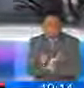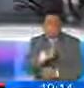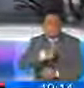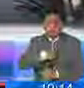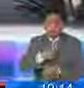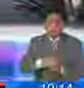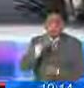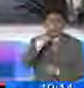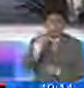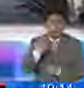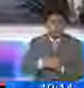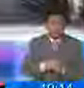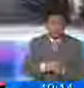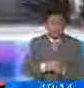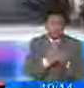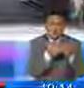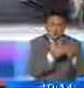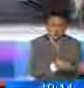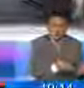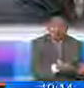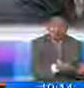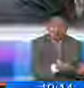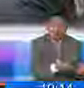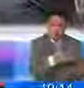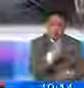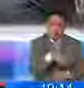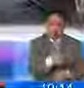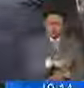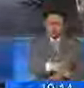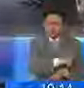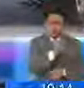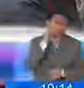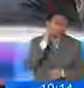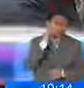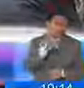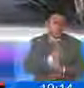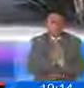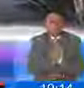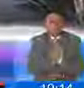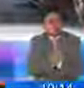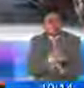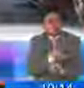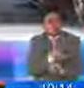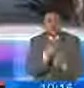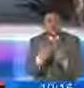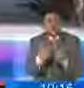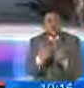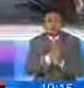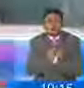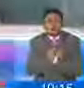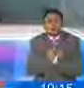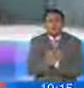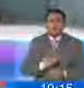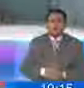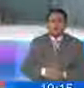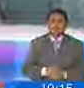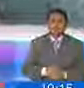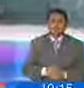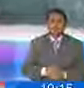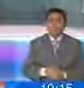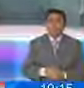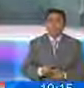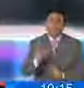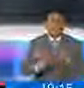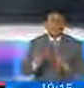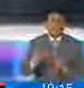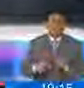sea, eso indica la nobleza de esta niña, los buenos sentimientos y el buen corazón de esta niña. Personal de las instituciones de